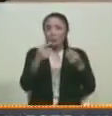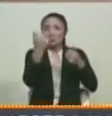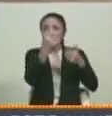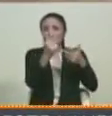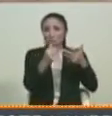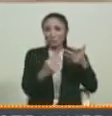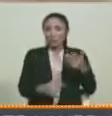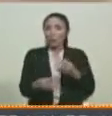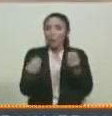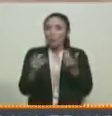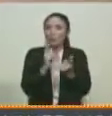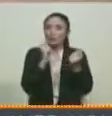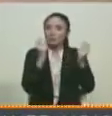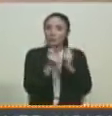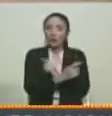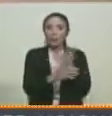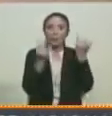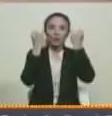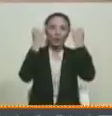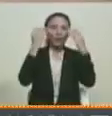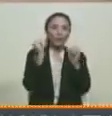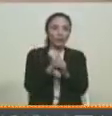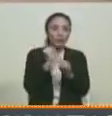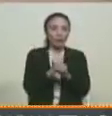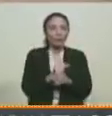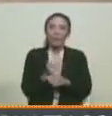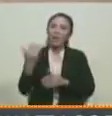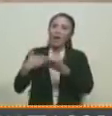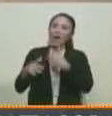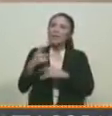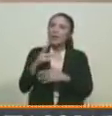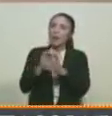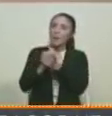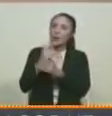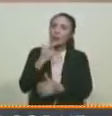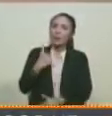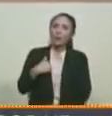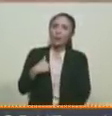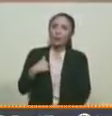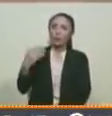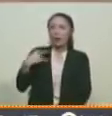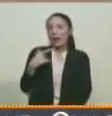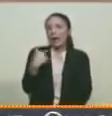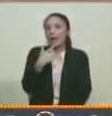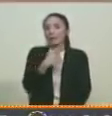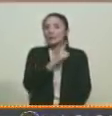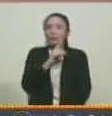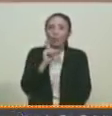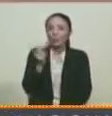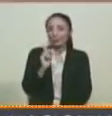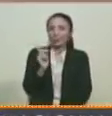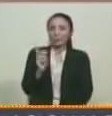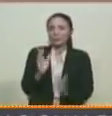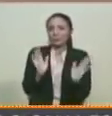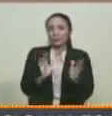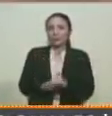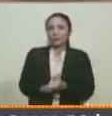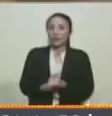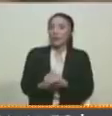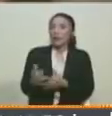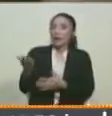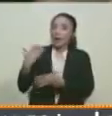muchas cosas en nuestros métodos de trabajo. En estos días un compañero, no voy a decir el nombre ni el cargo,